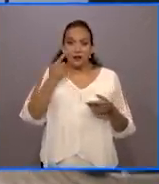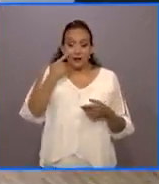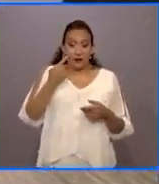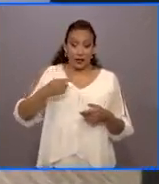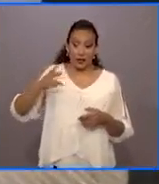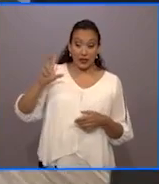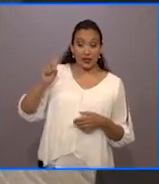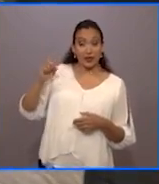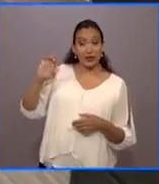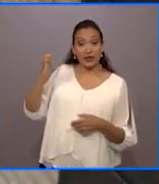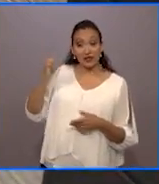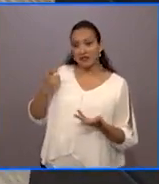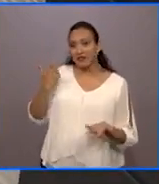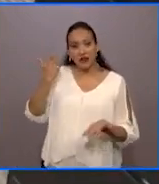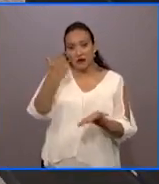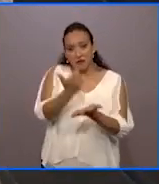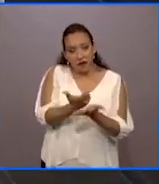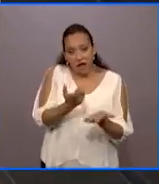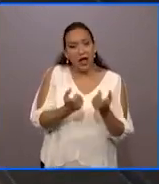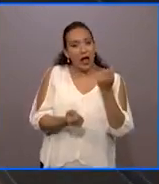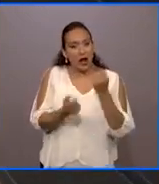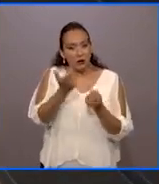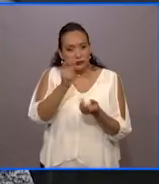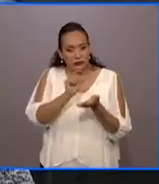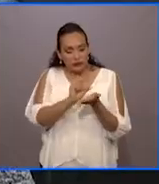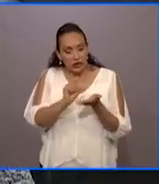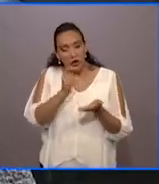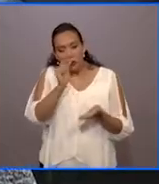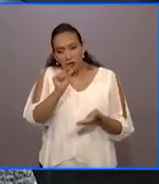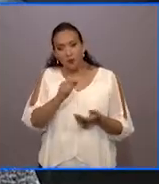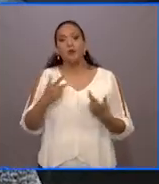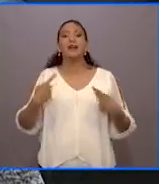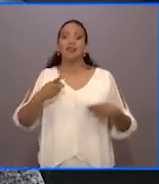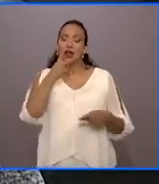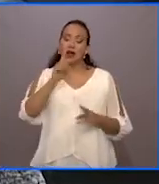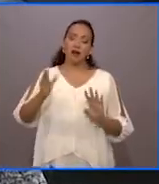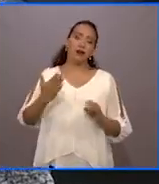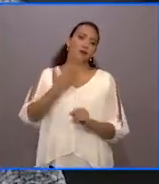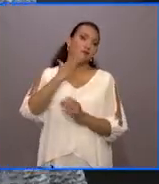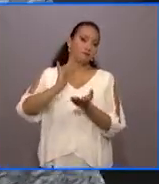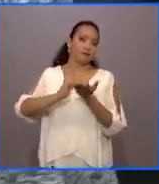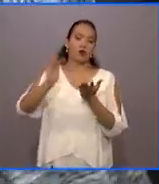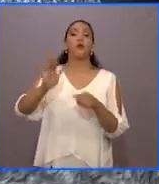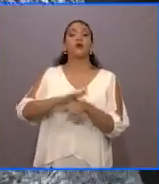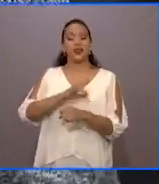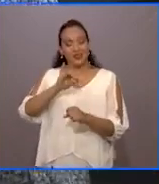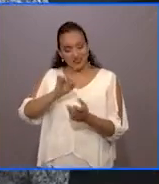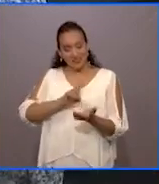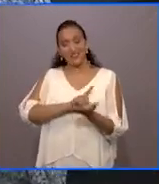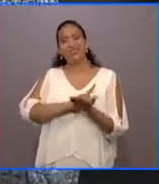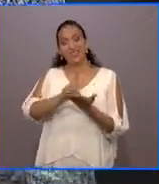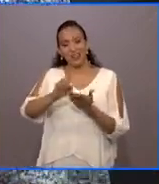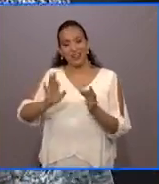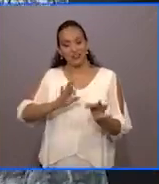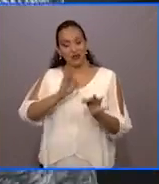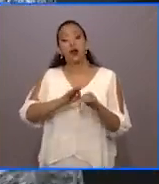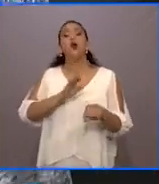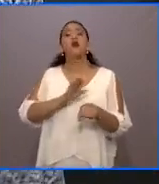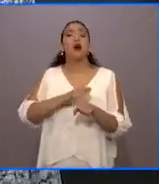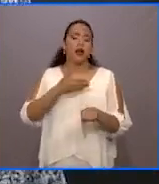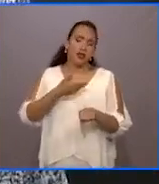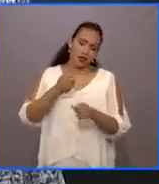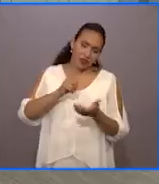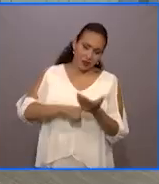pasado 30 de enero. Los trabajadores celebraron esta decisión porque con ello se da cumplimiento al artículo 10º